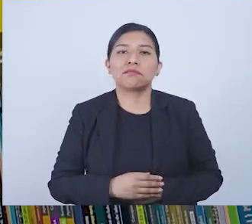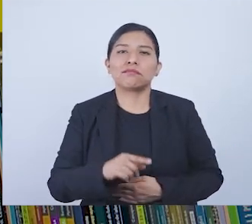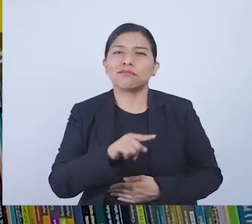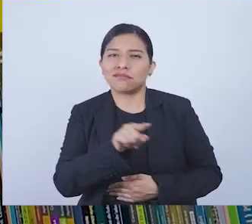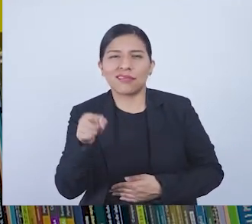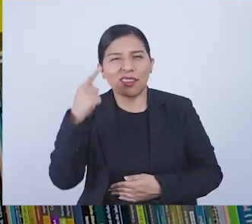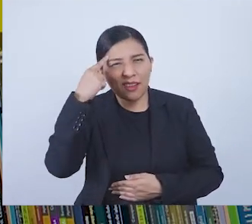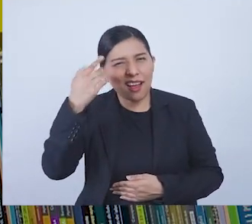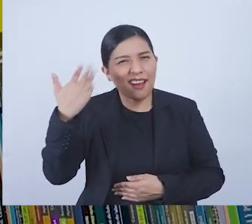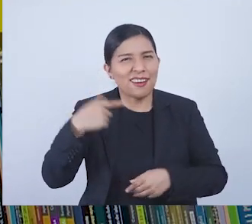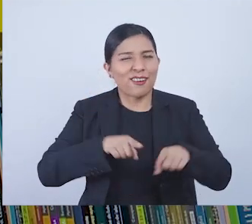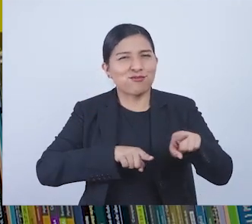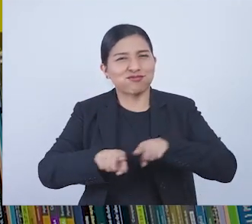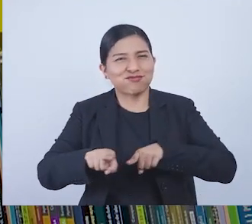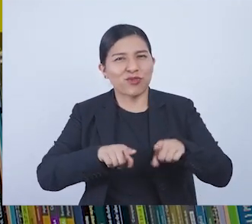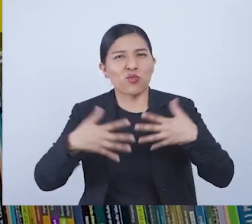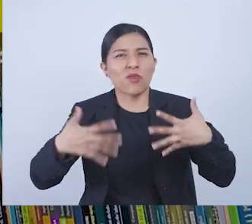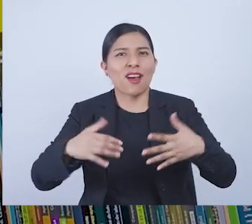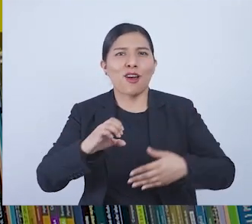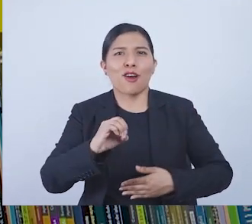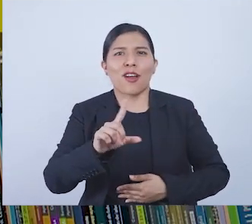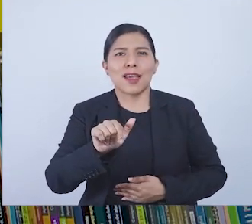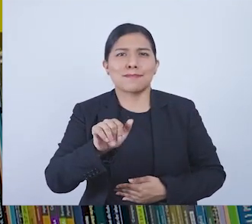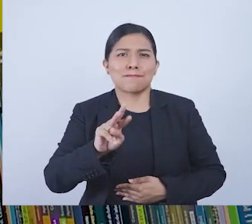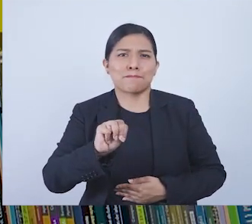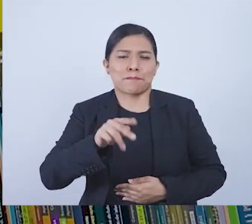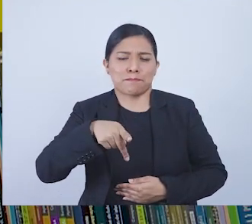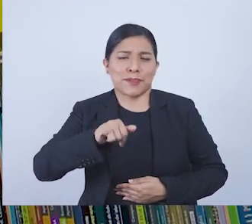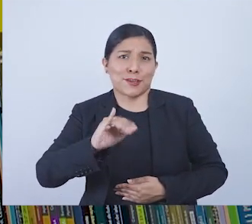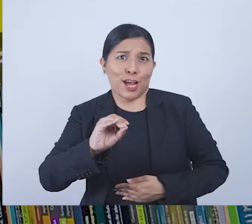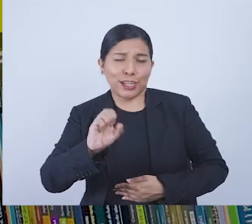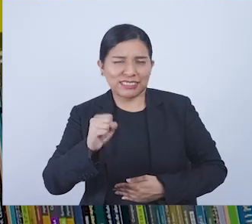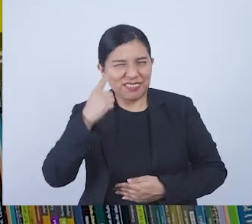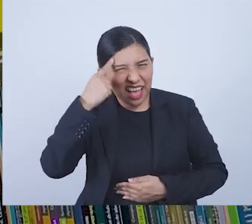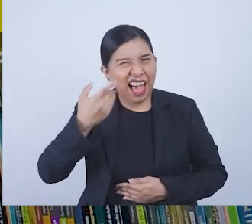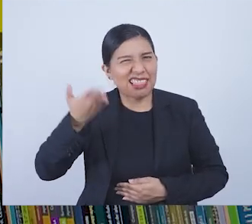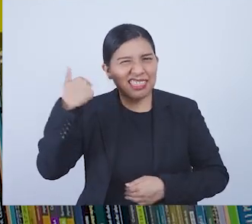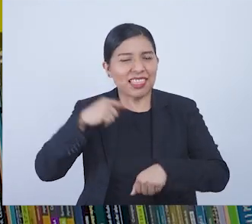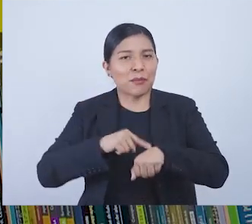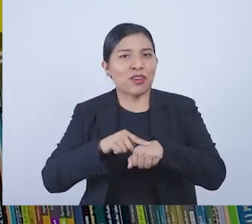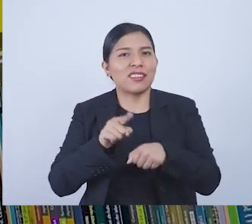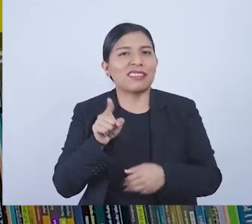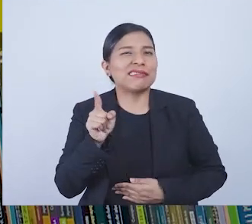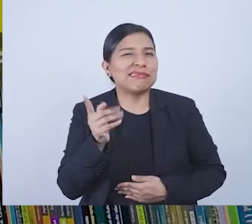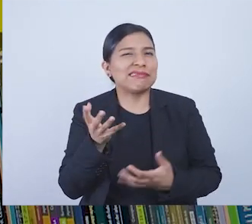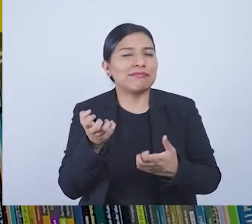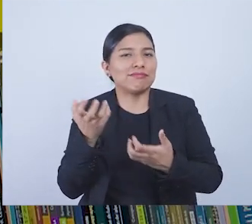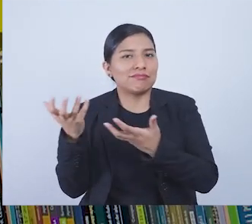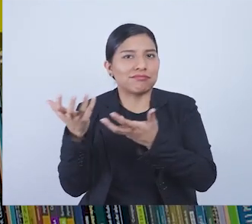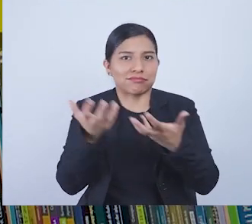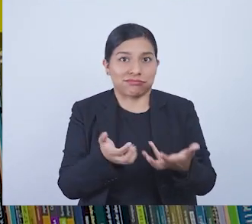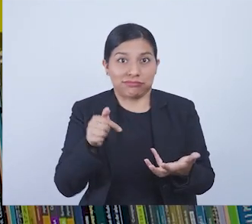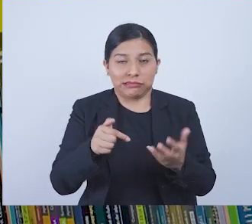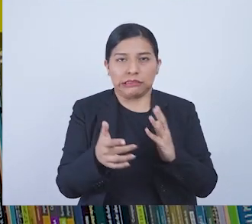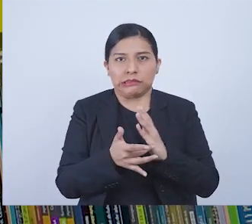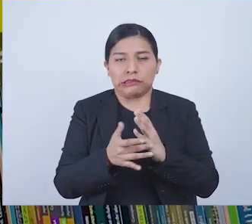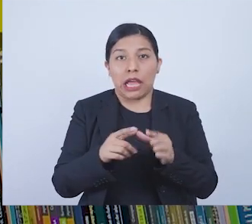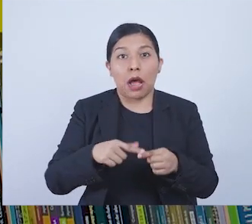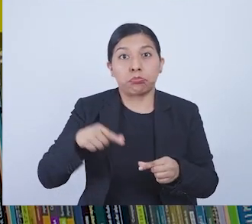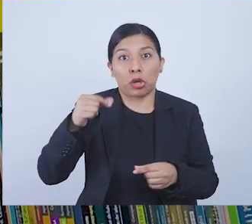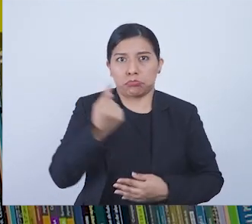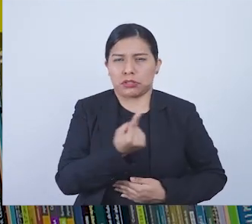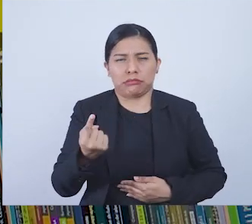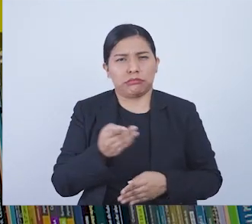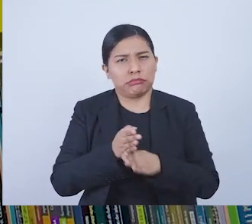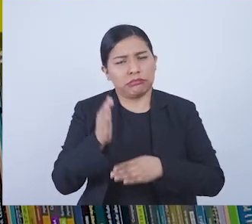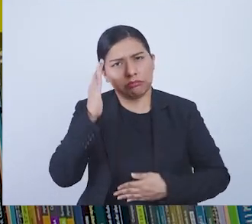Juegos Olímpicos en aquella época, y la idea era venir y traer algunos técnicos japoneses con la